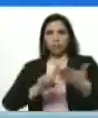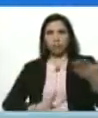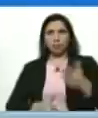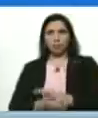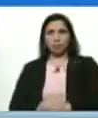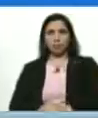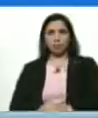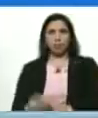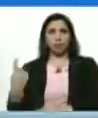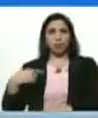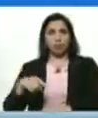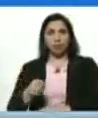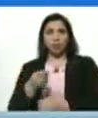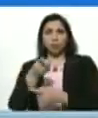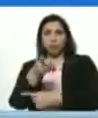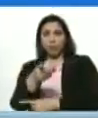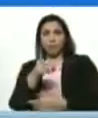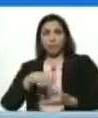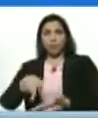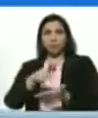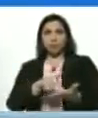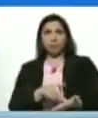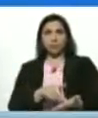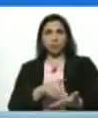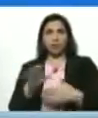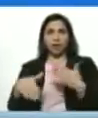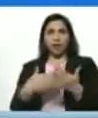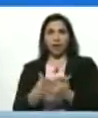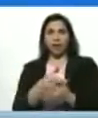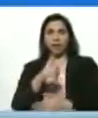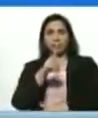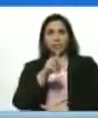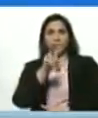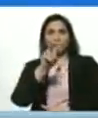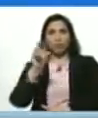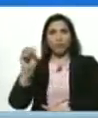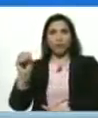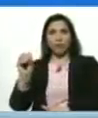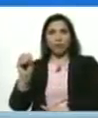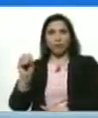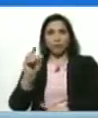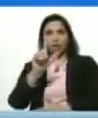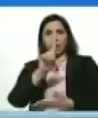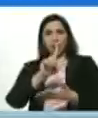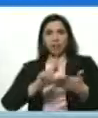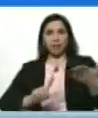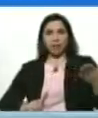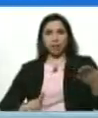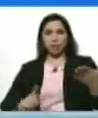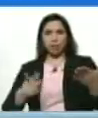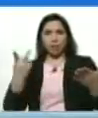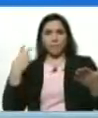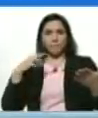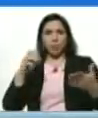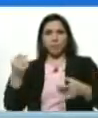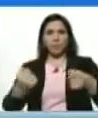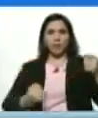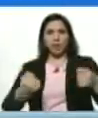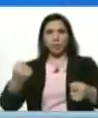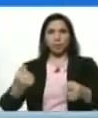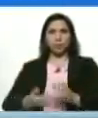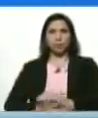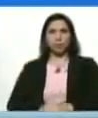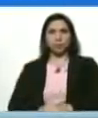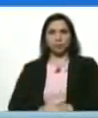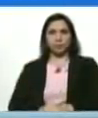va a tener usted una participación hasta 120 litros por vehículo automotor